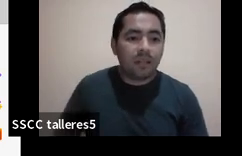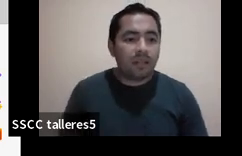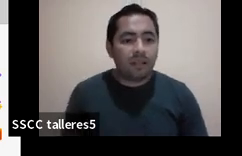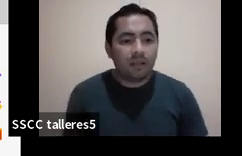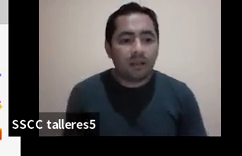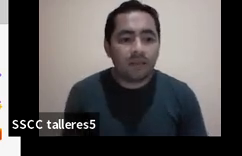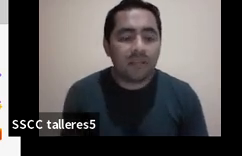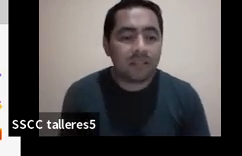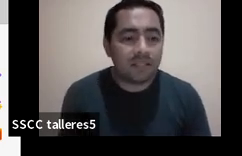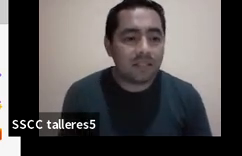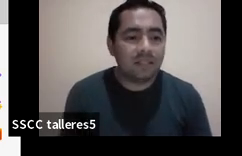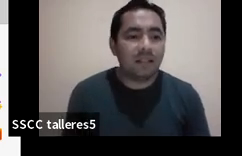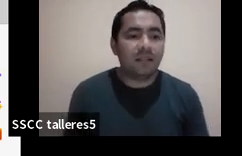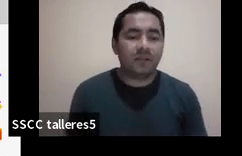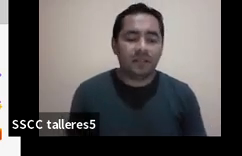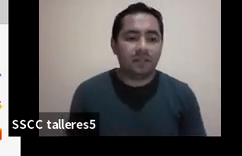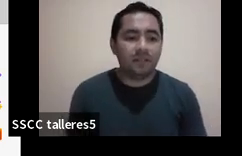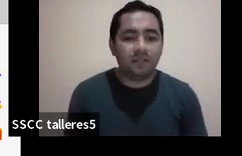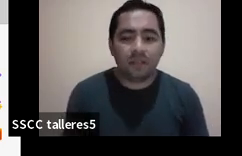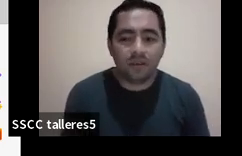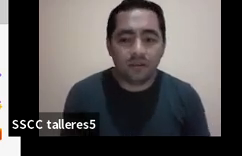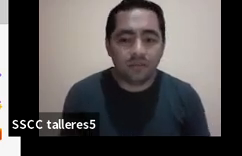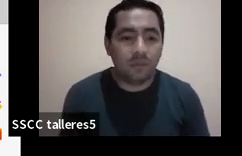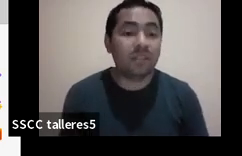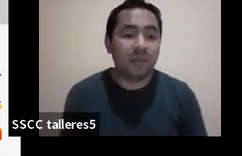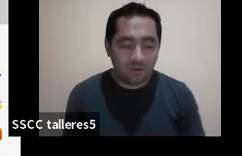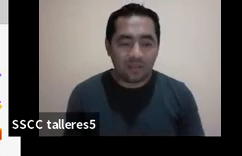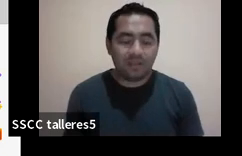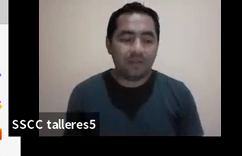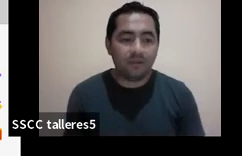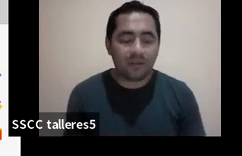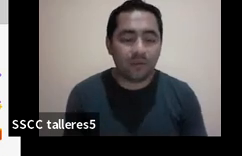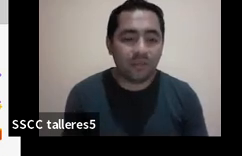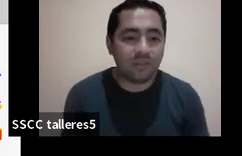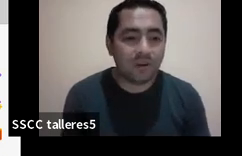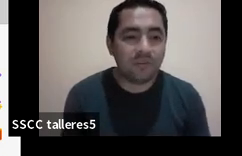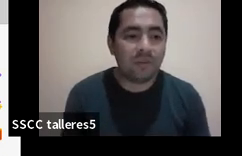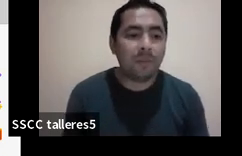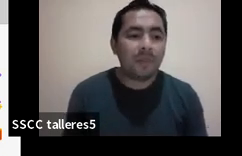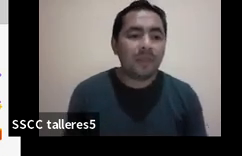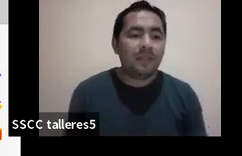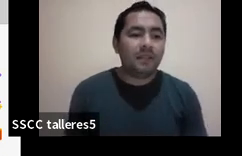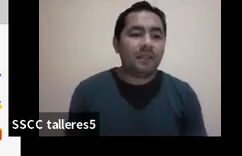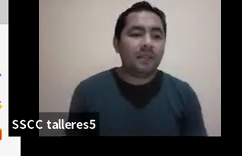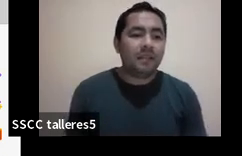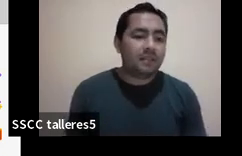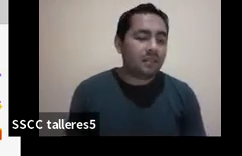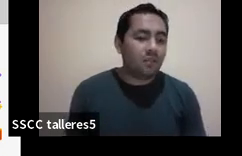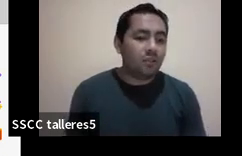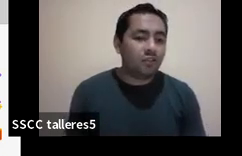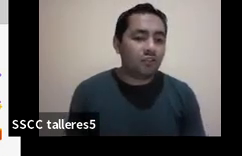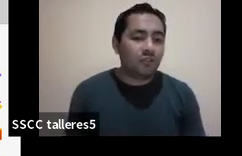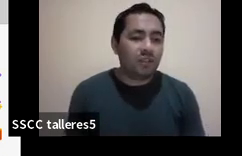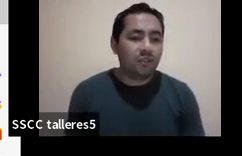¿Por qué en cada país es distinta la lengua de señas? Ya, voy a terminar respondiendo a esa pregunta.